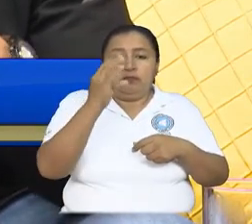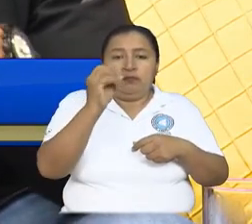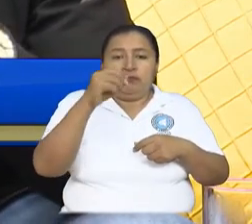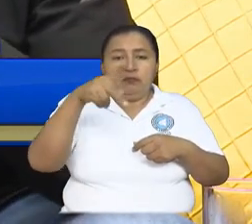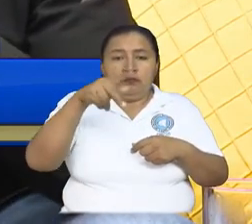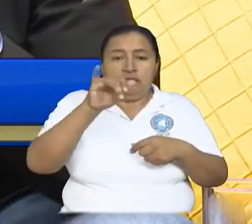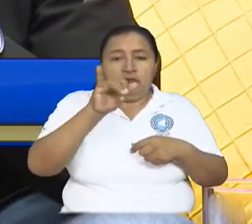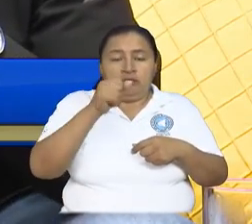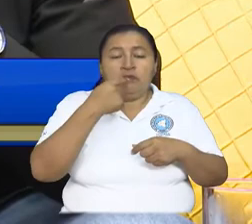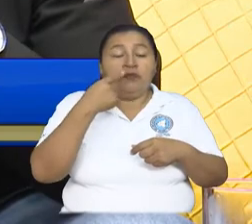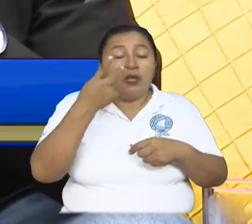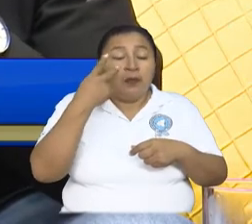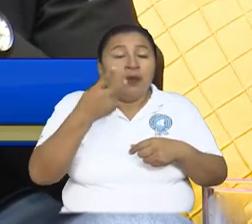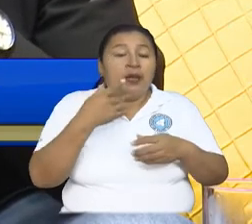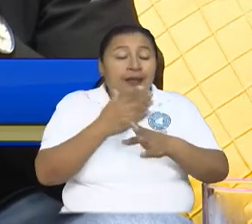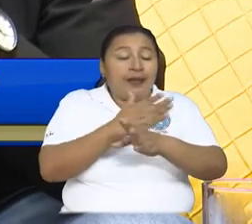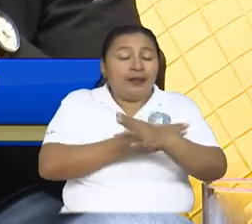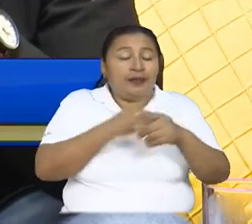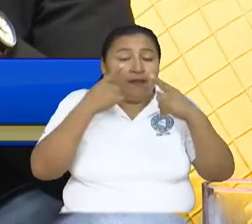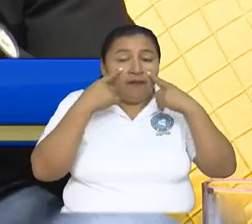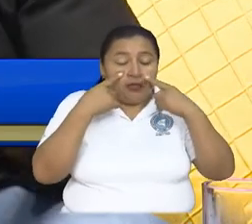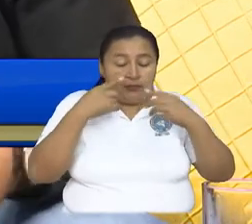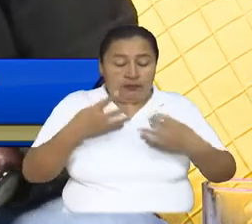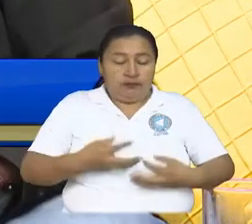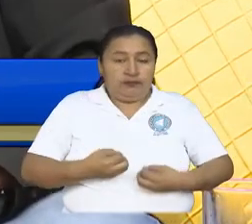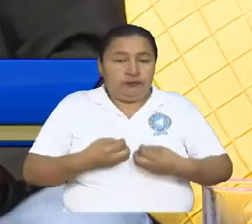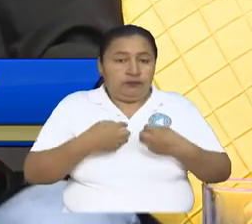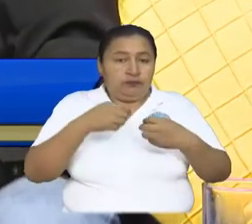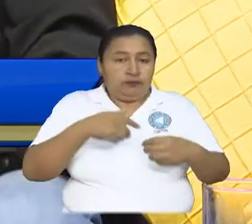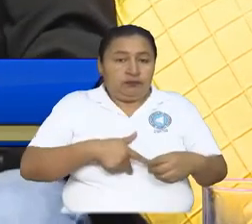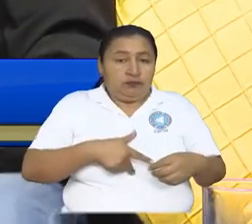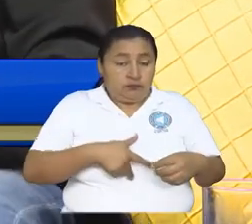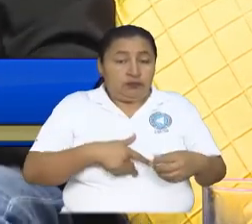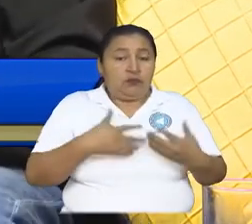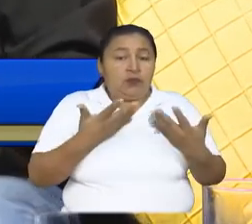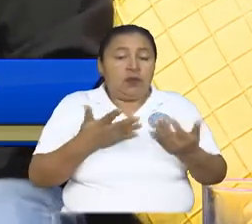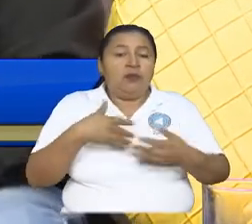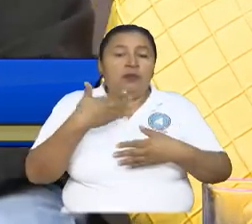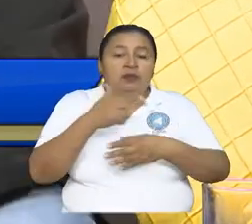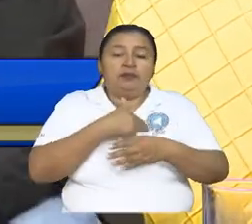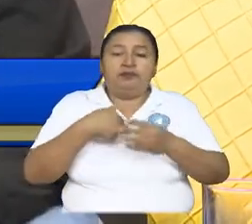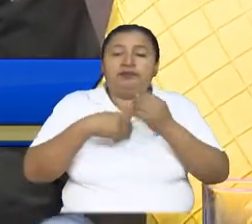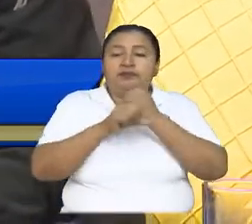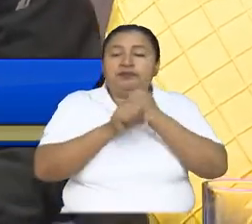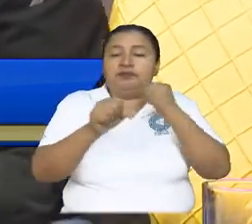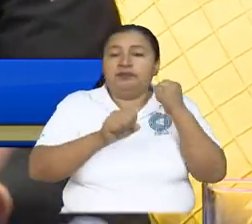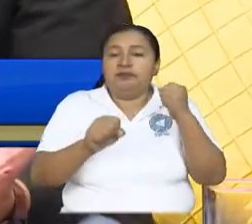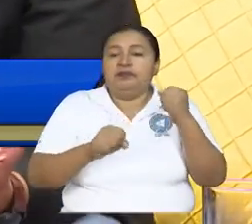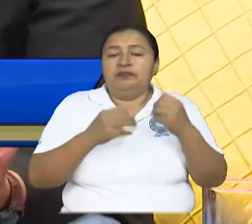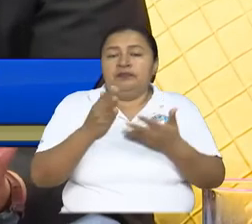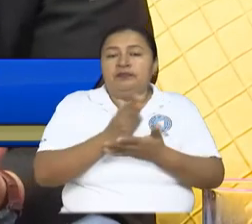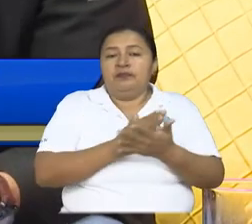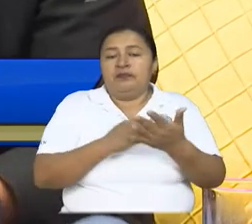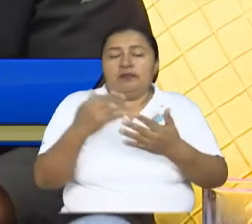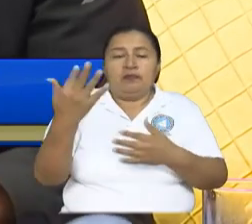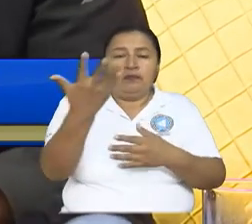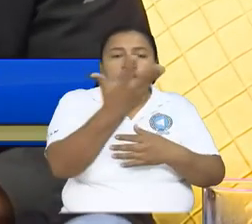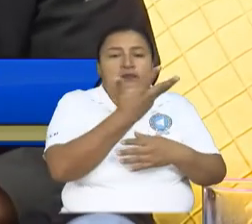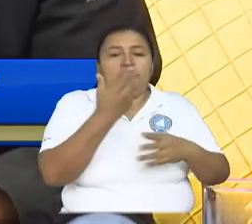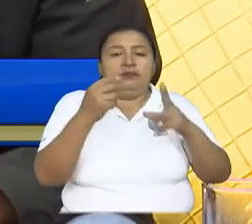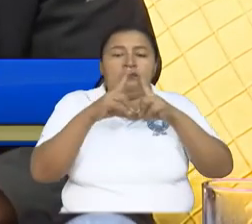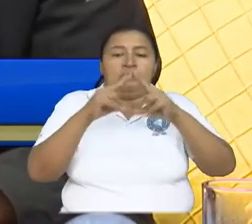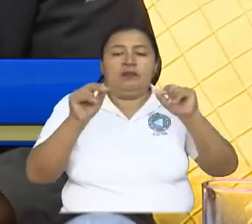detección del cáncer de estómago pero también vamos a hacer esas jornadas en digamos en todo el país